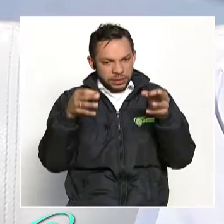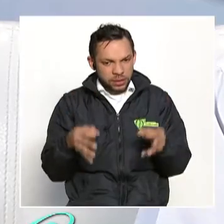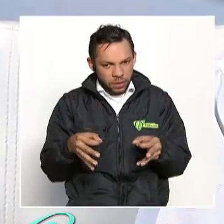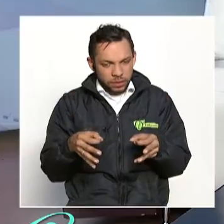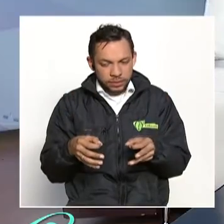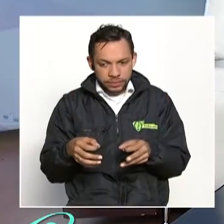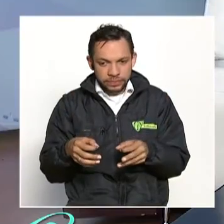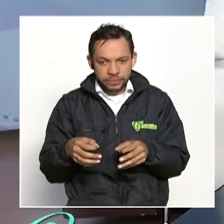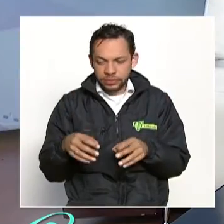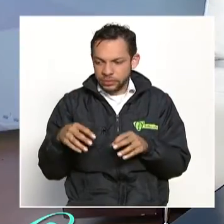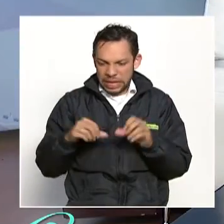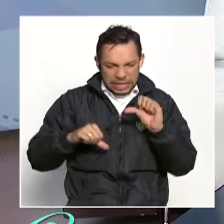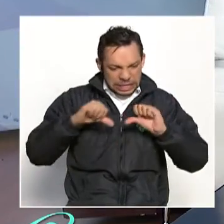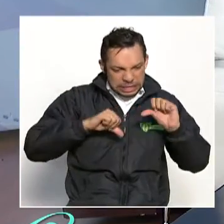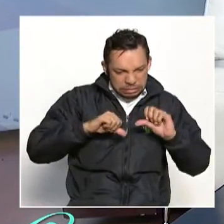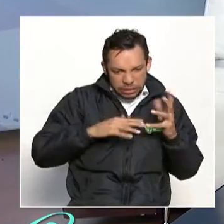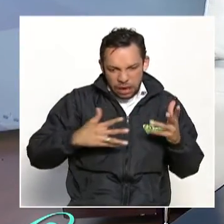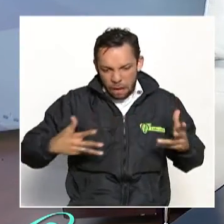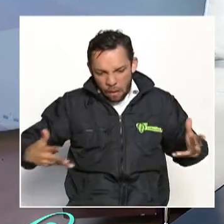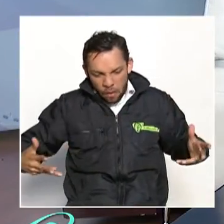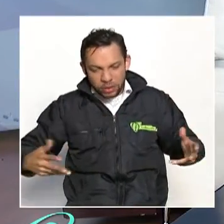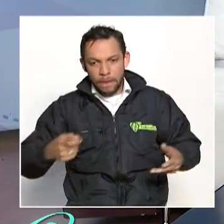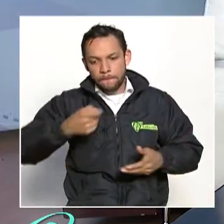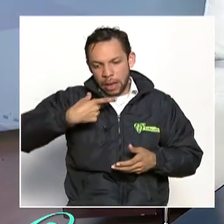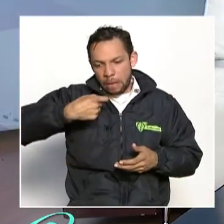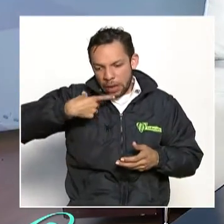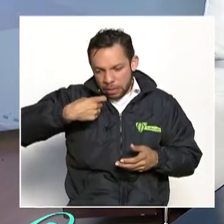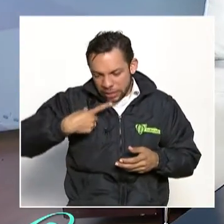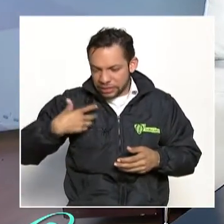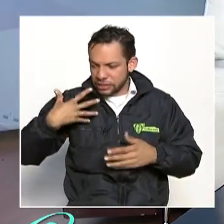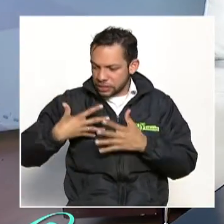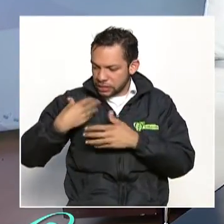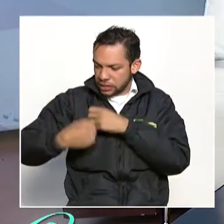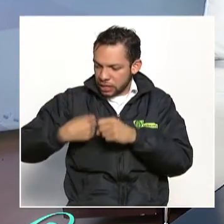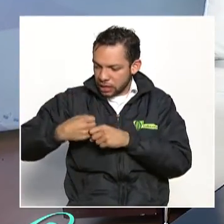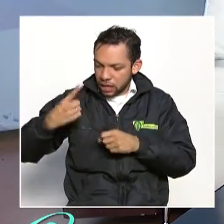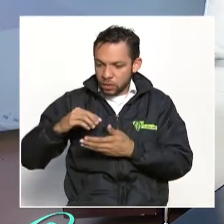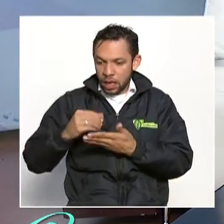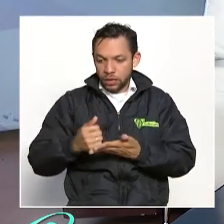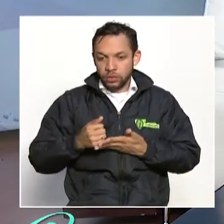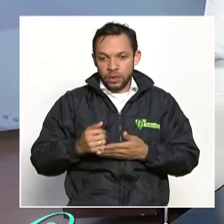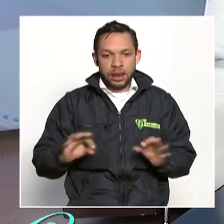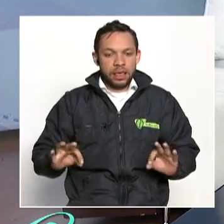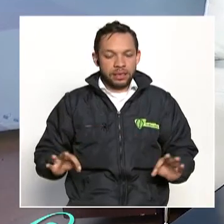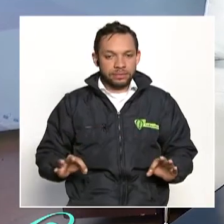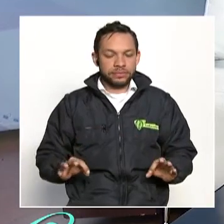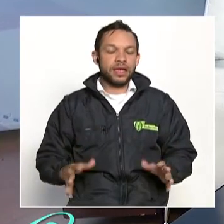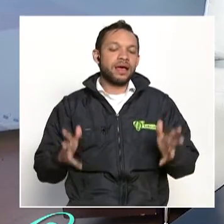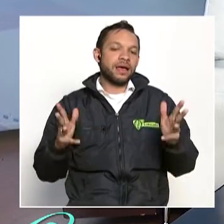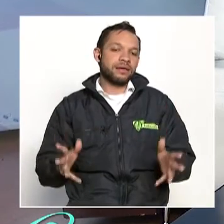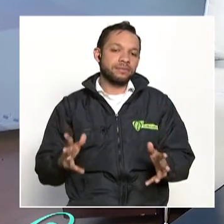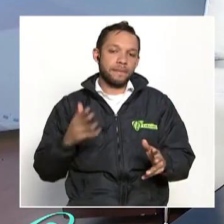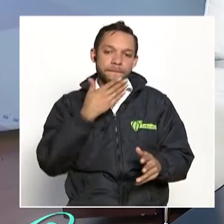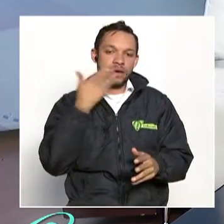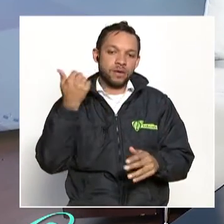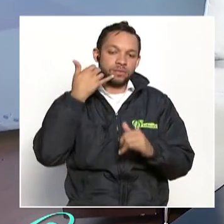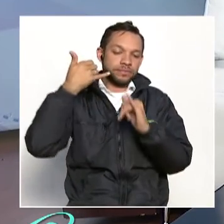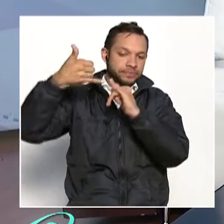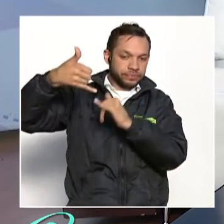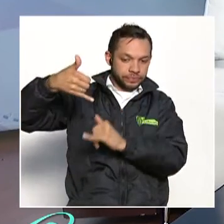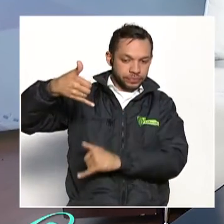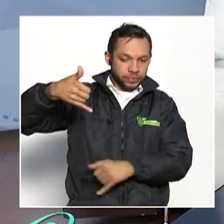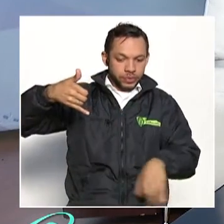Ninguna estatina ni cosas de esas le baja eso ni en 10 años de tomársela. Ahí está. Y es eso. He visto